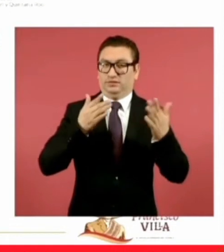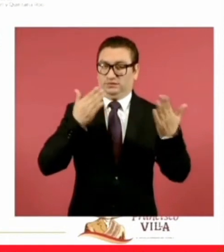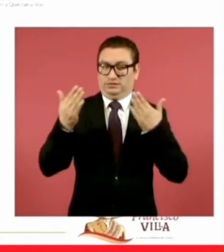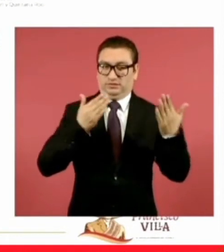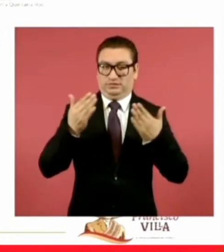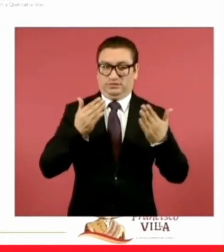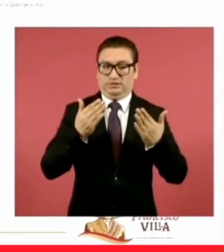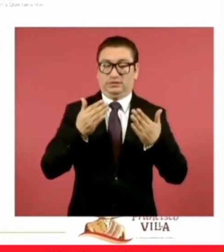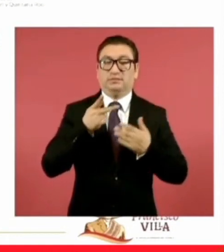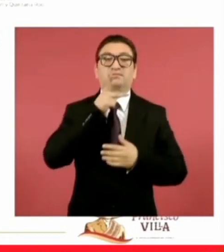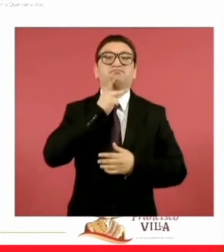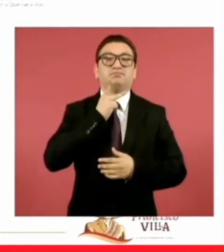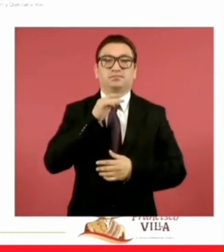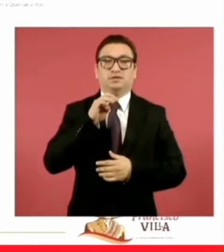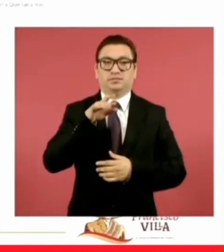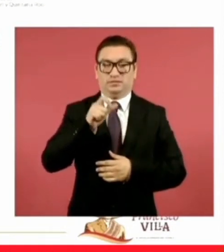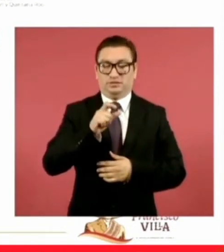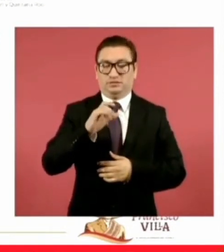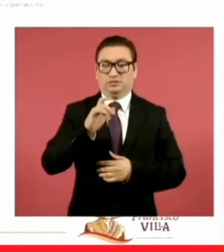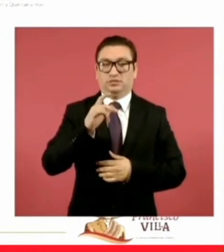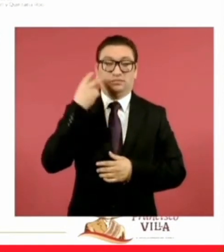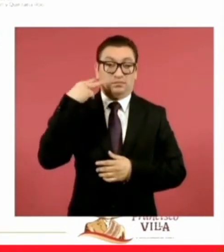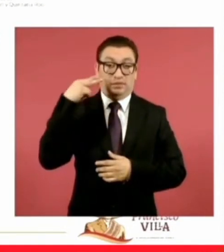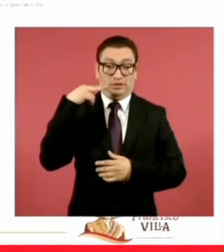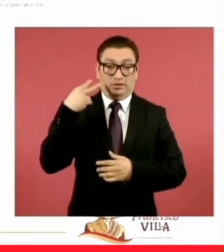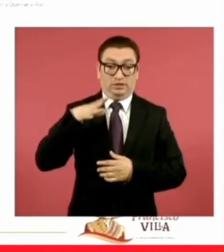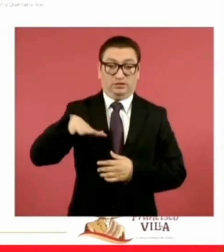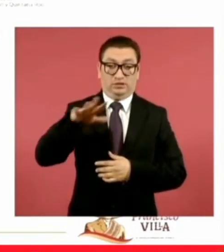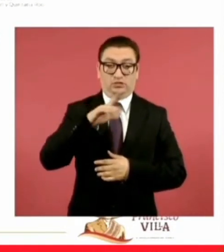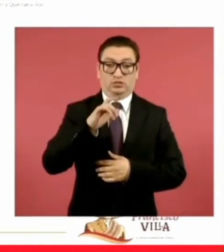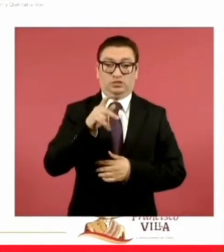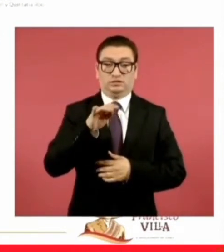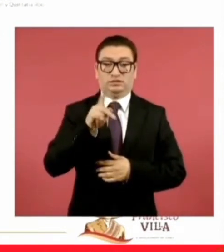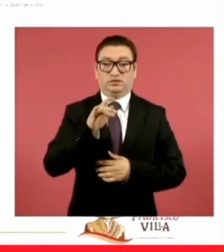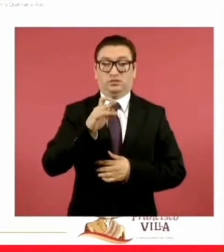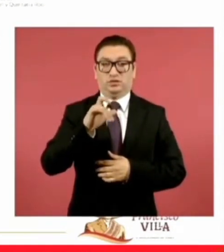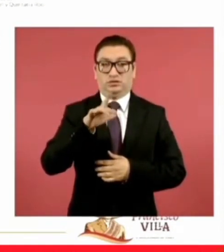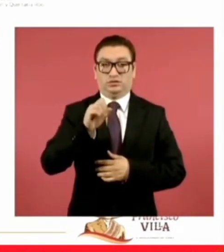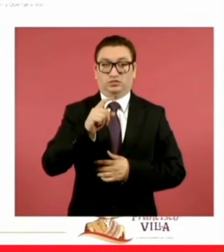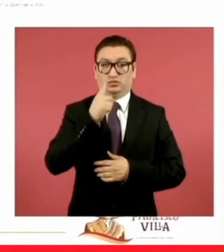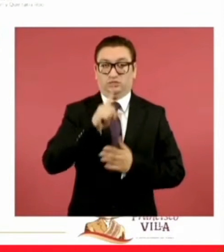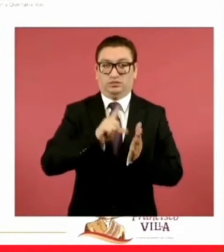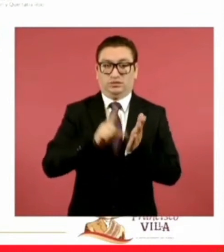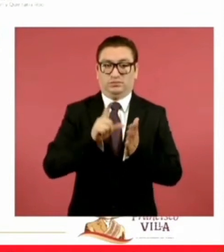tenemos a Franquicia Pemex, que en Coatzacoalcos, Veracruz, ofreció el litro en solo